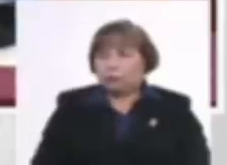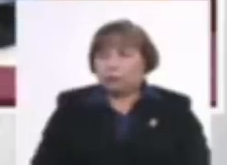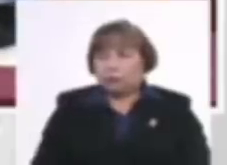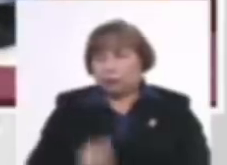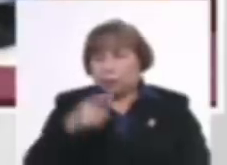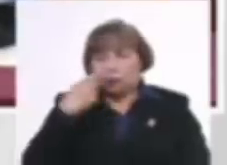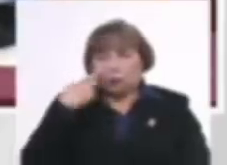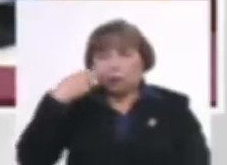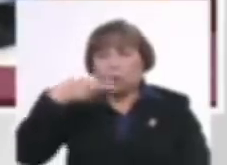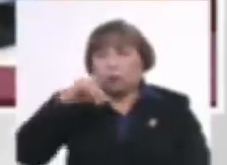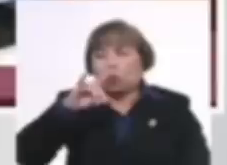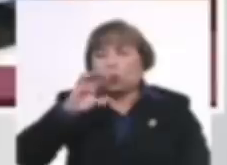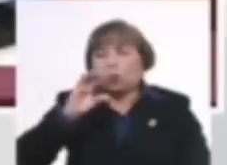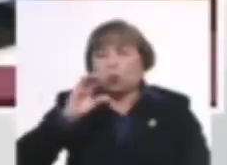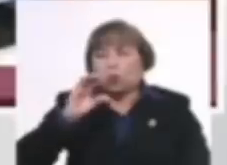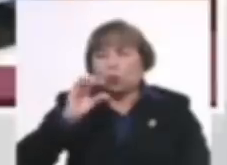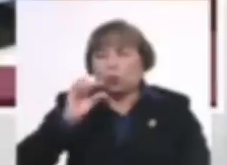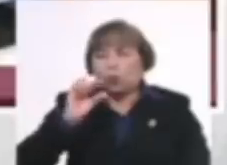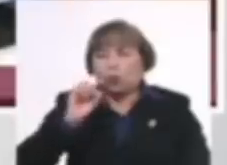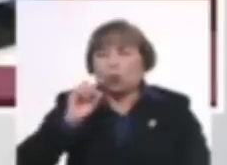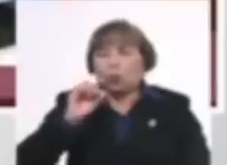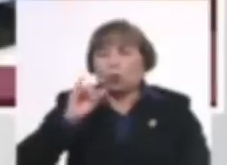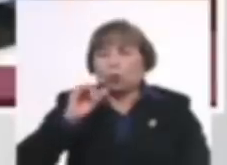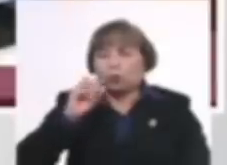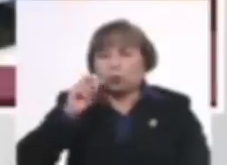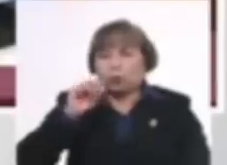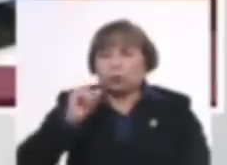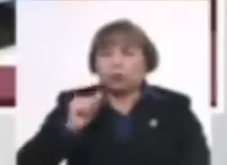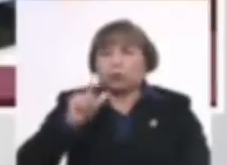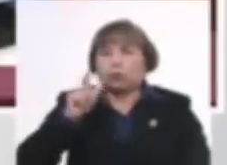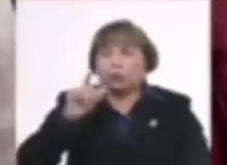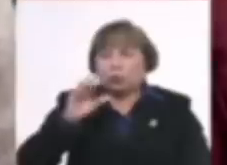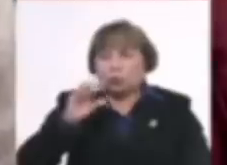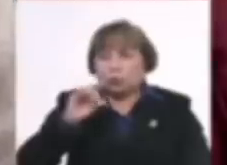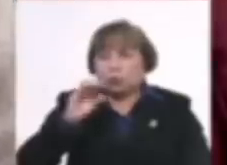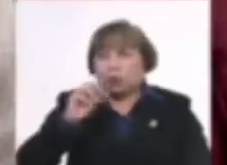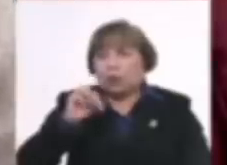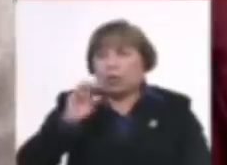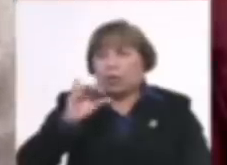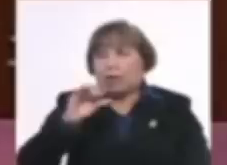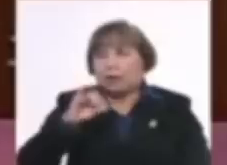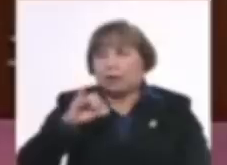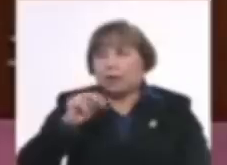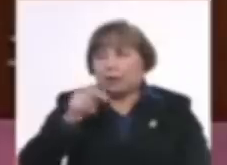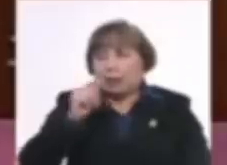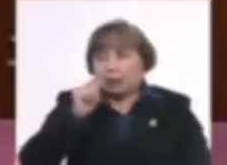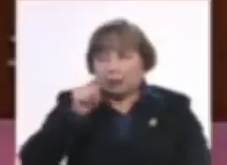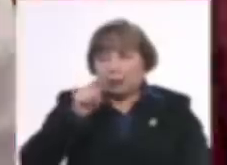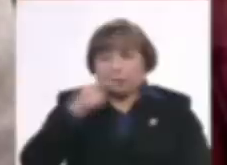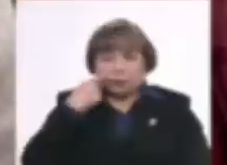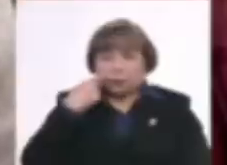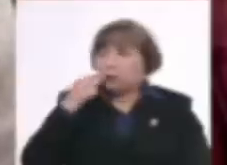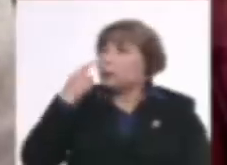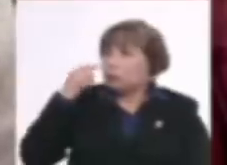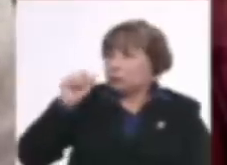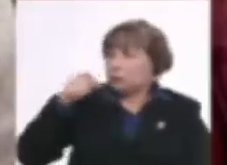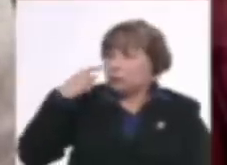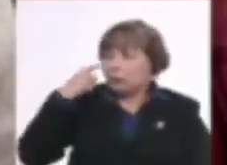¿Conoce usted a Hugo Espino o Johnny Espino Lucana? Sí, lo conozco. ¿Trabajó para su empresa?